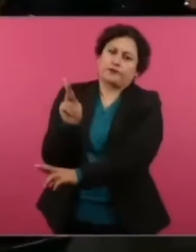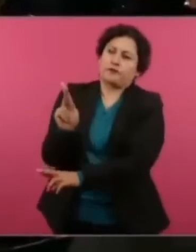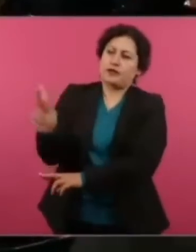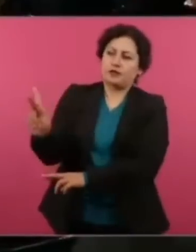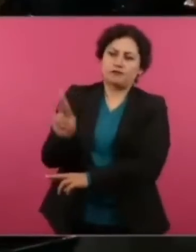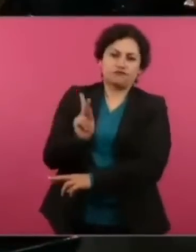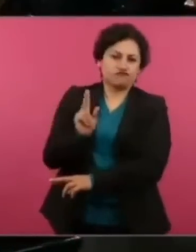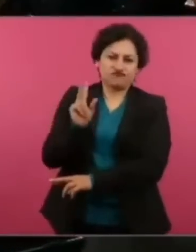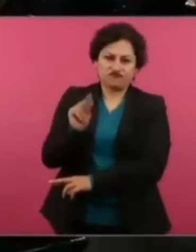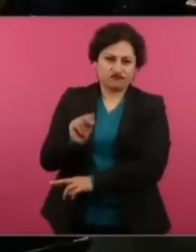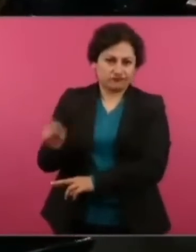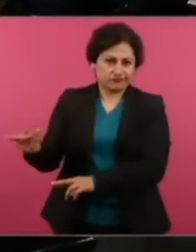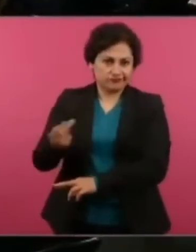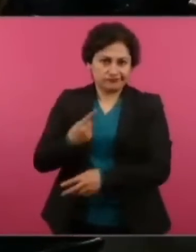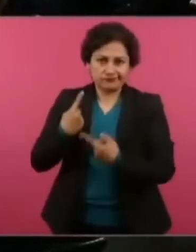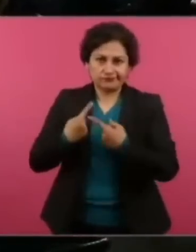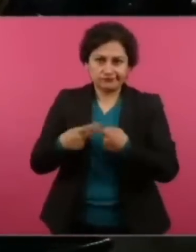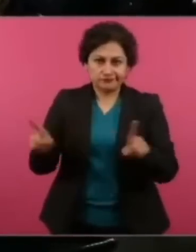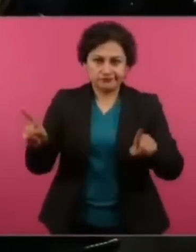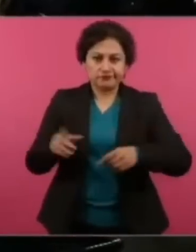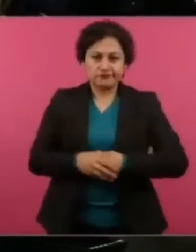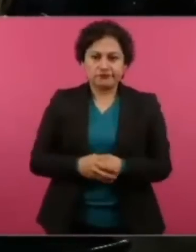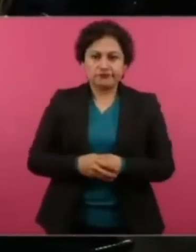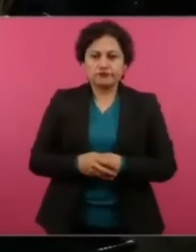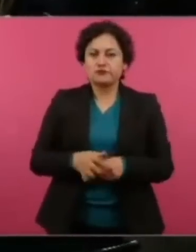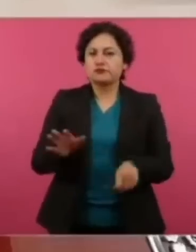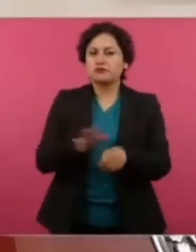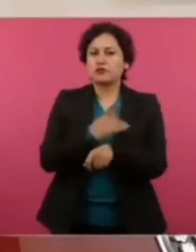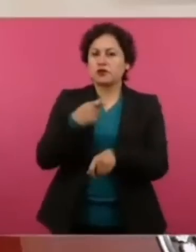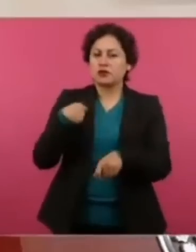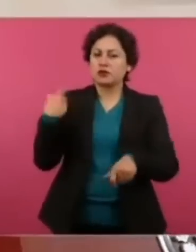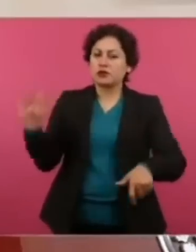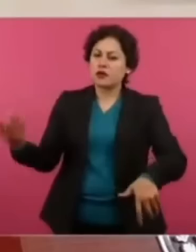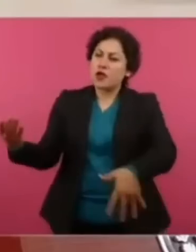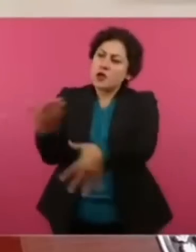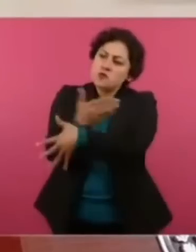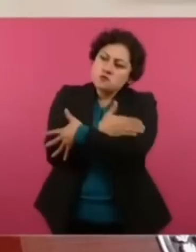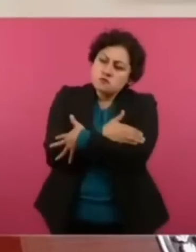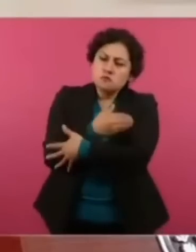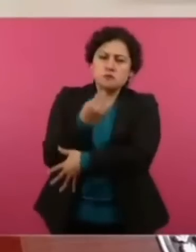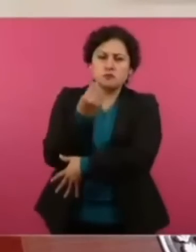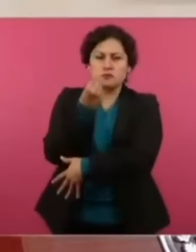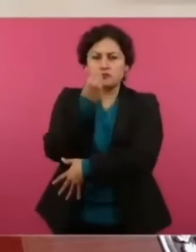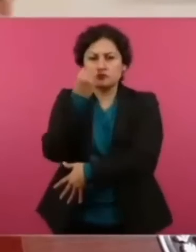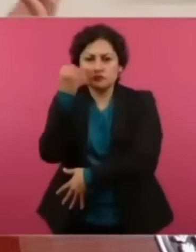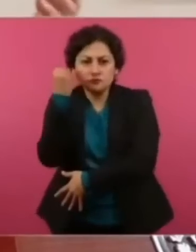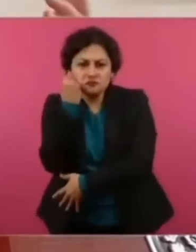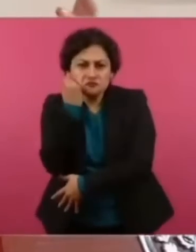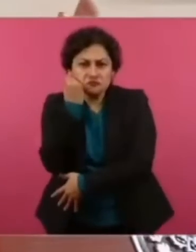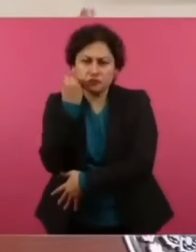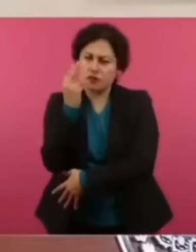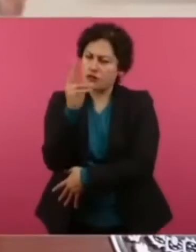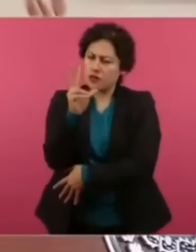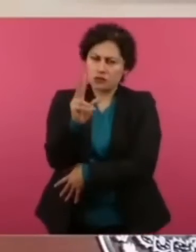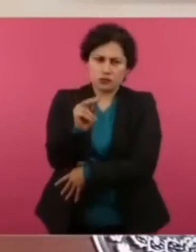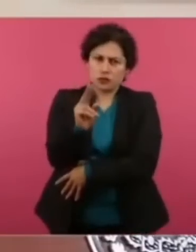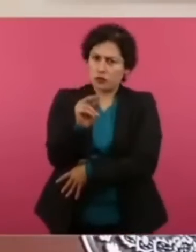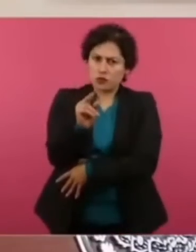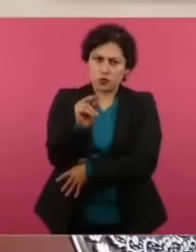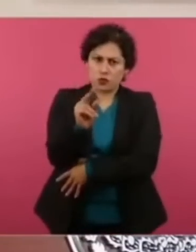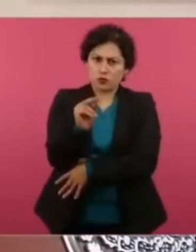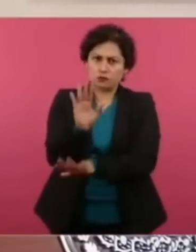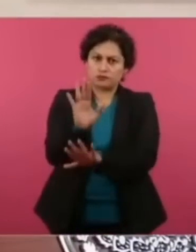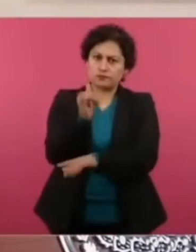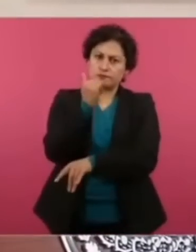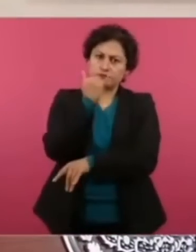¿Por qué no me van a venir a abrazar y a decir, ¿no? Estamos contigo? No, ya no me